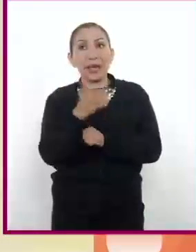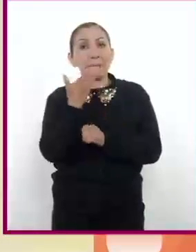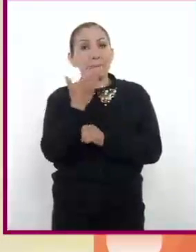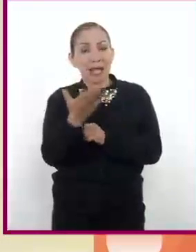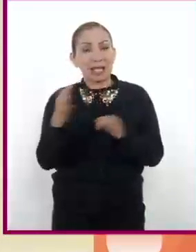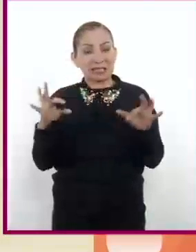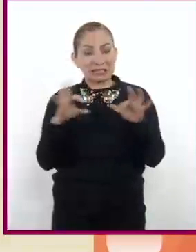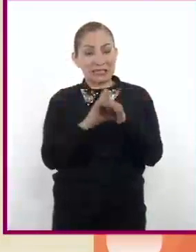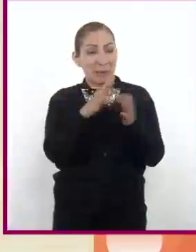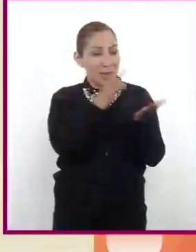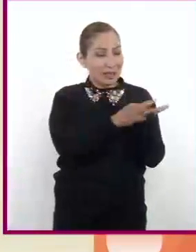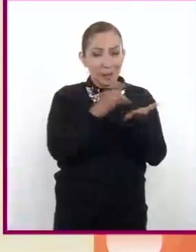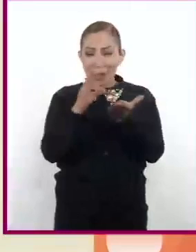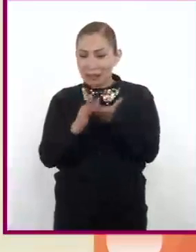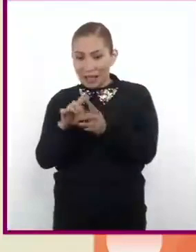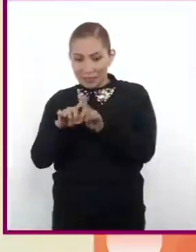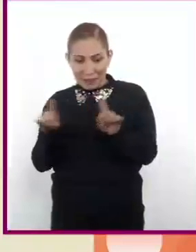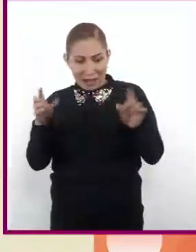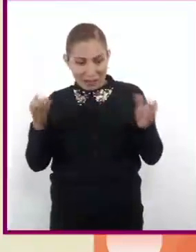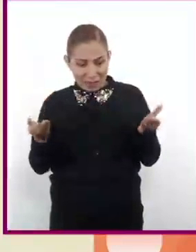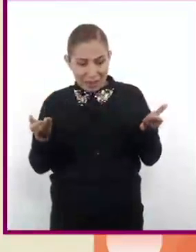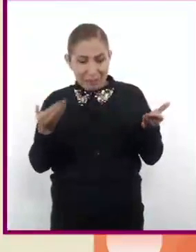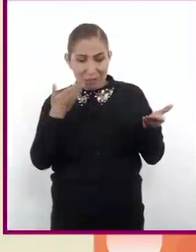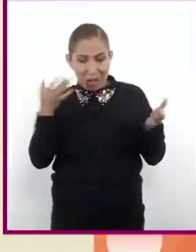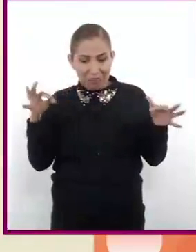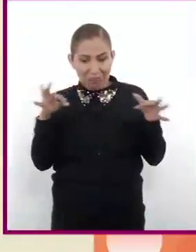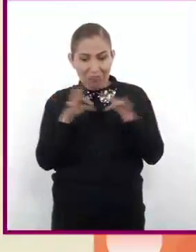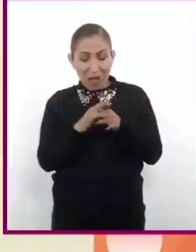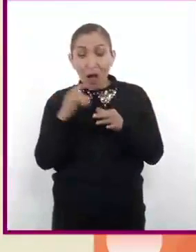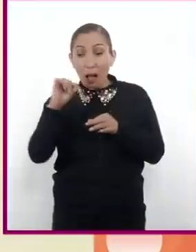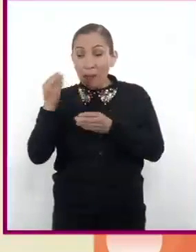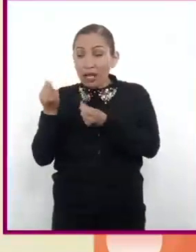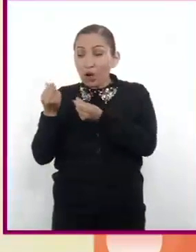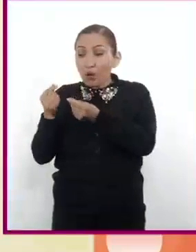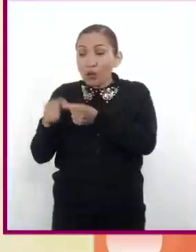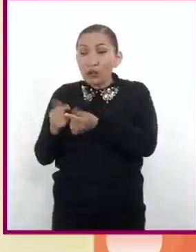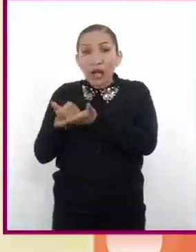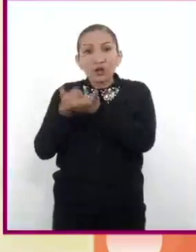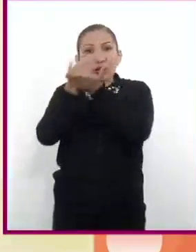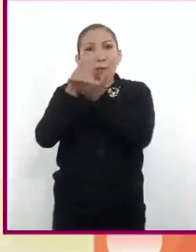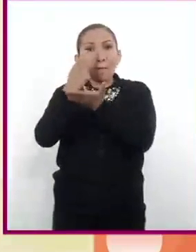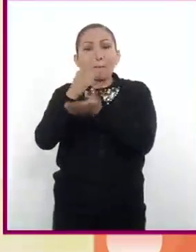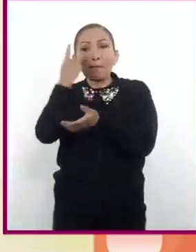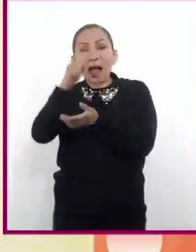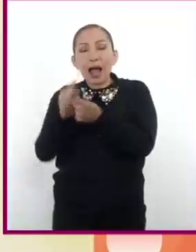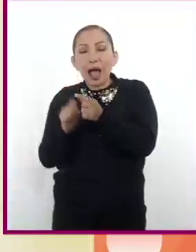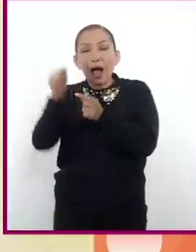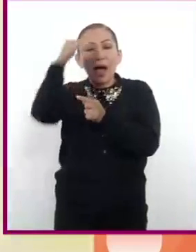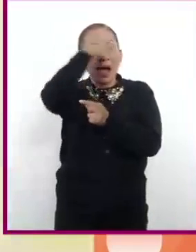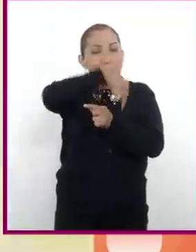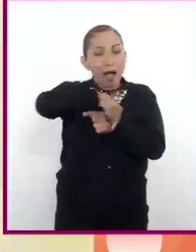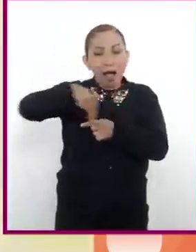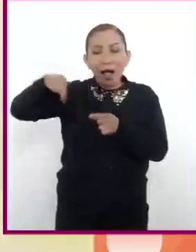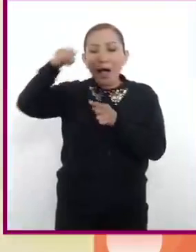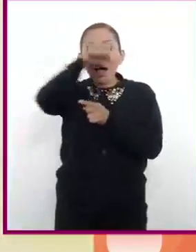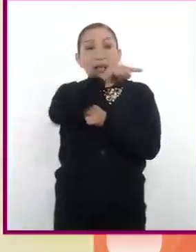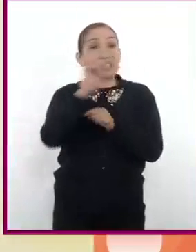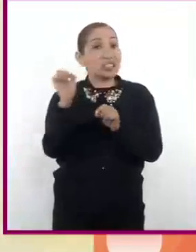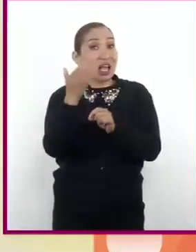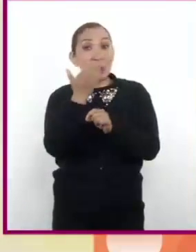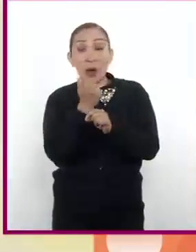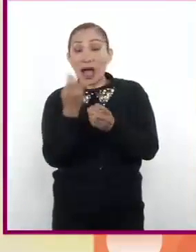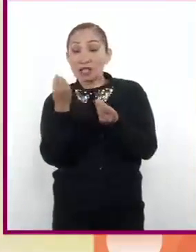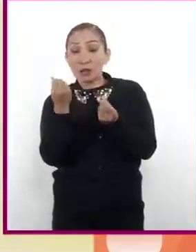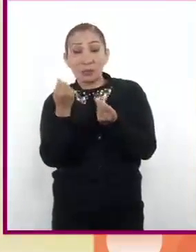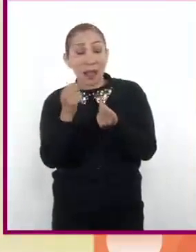adecuada combinación de metales, era necesaria una disolución que condujera la corriente eléctrica. Sin estas dos condiciones,